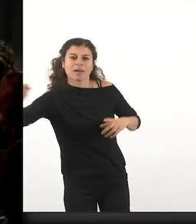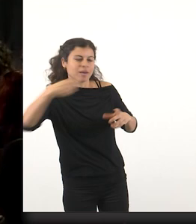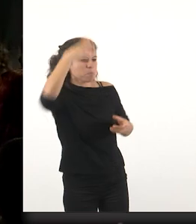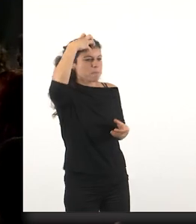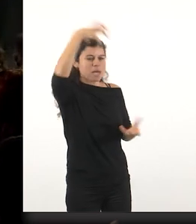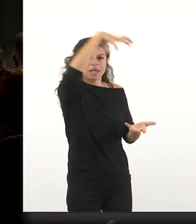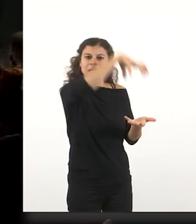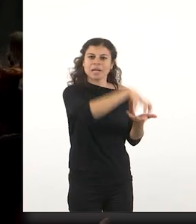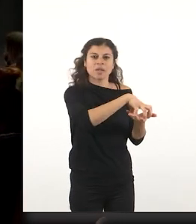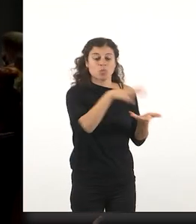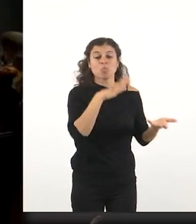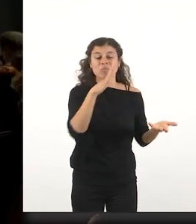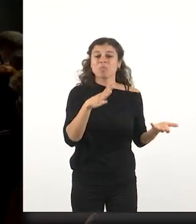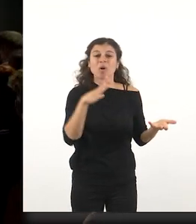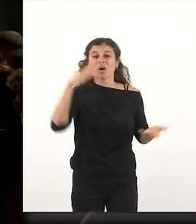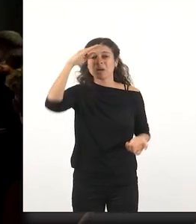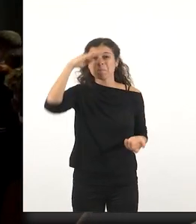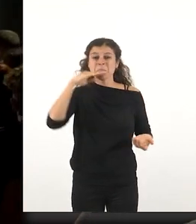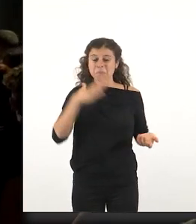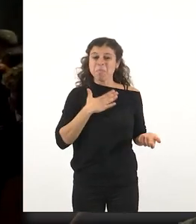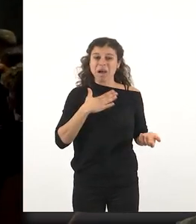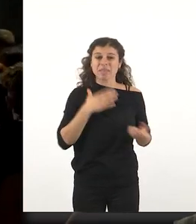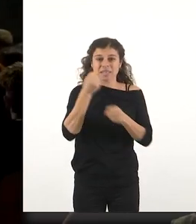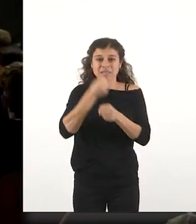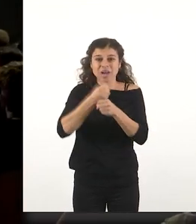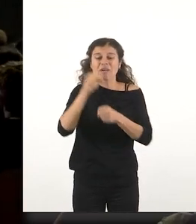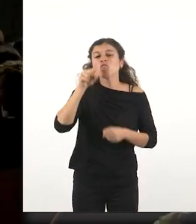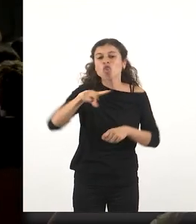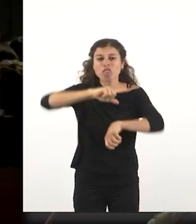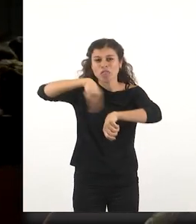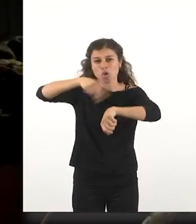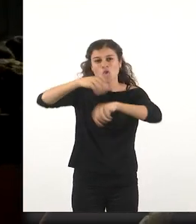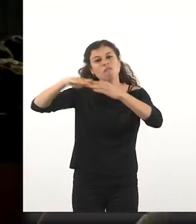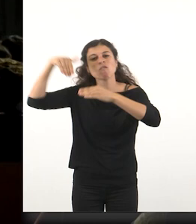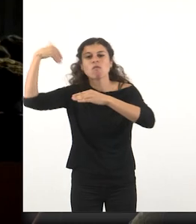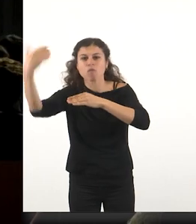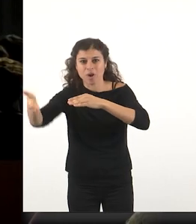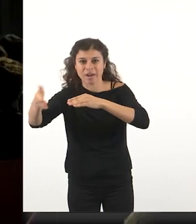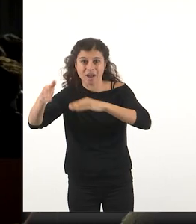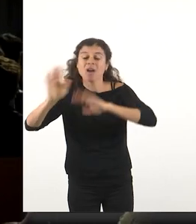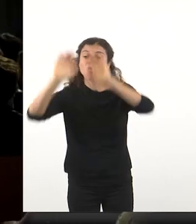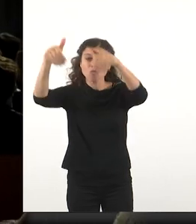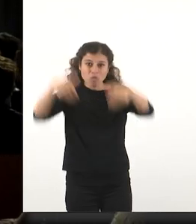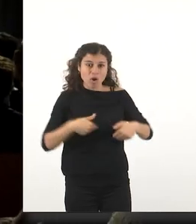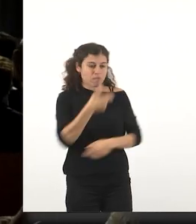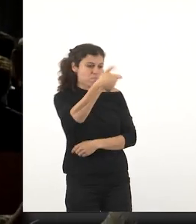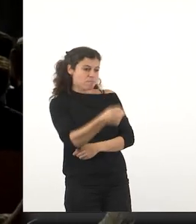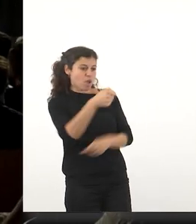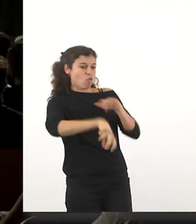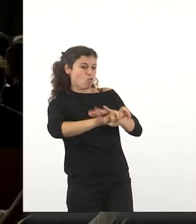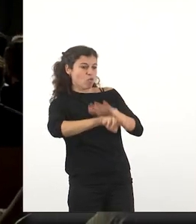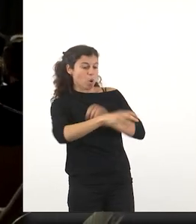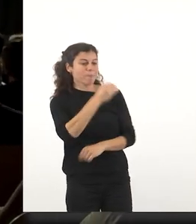hija de un padre que aprendió que ser padre es trabajar 12 horas fuera del reino, llegar al reino, poner el fútbol y no preguntarme nunca cómo me